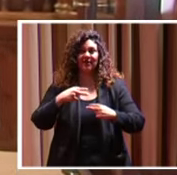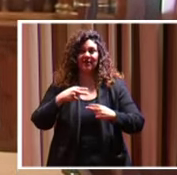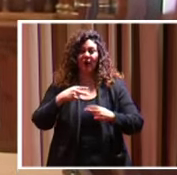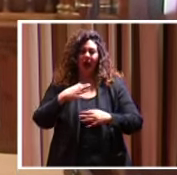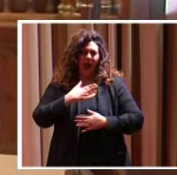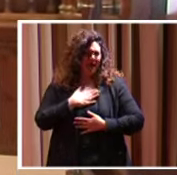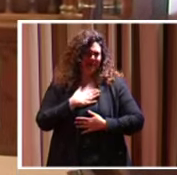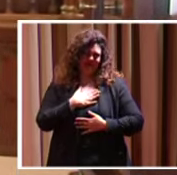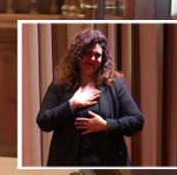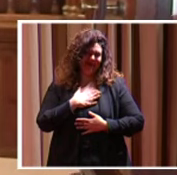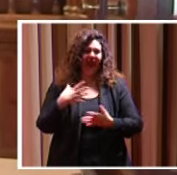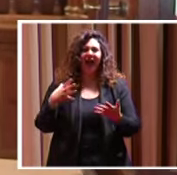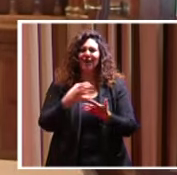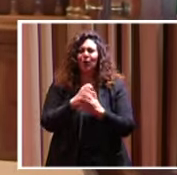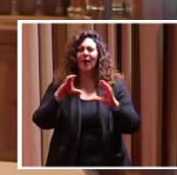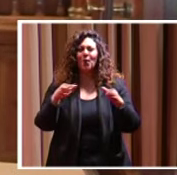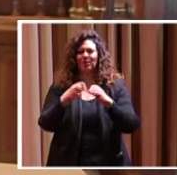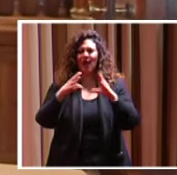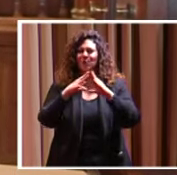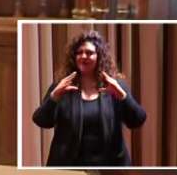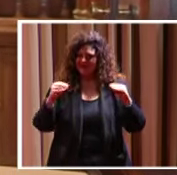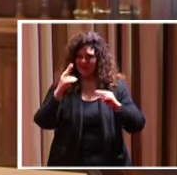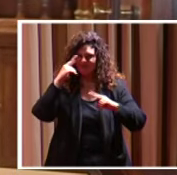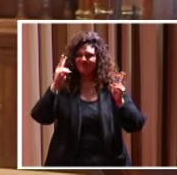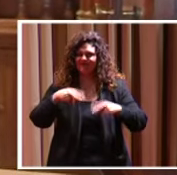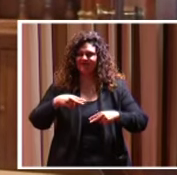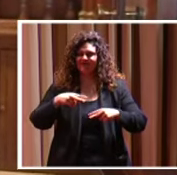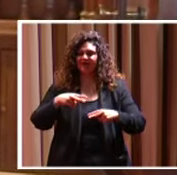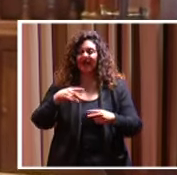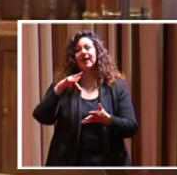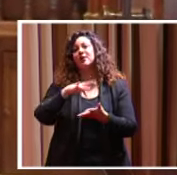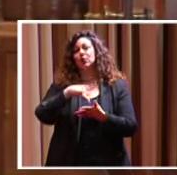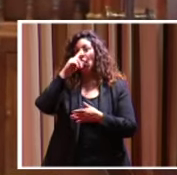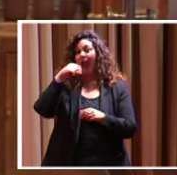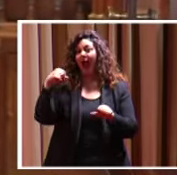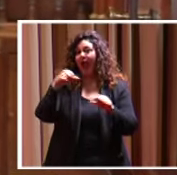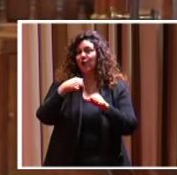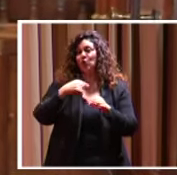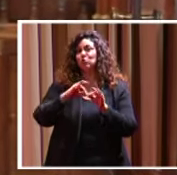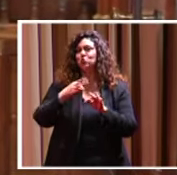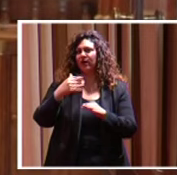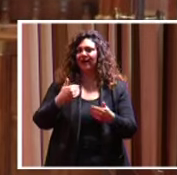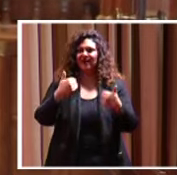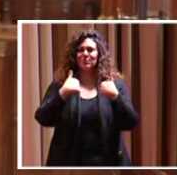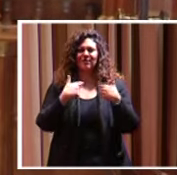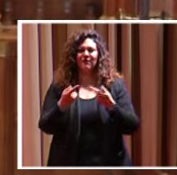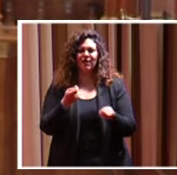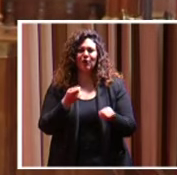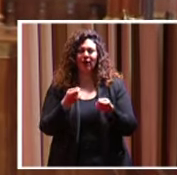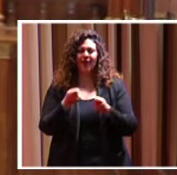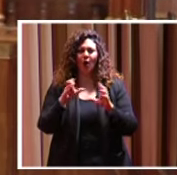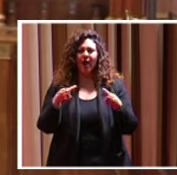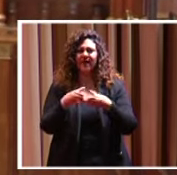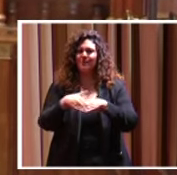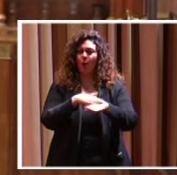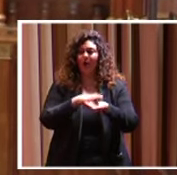no se me hace a mí, sino se hace a toda la comunidad universitaria. Durante los años que he tenido la suerte de poder coordinar al